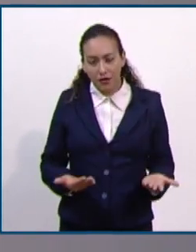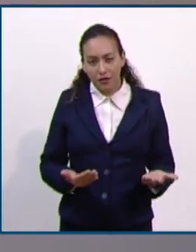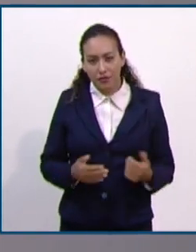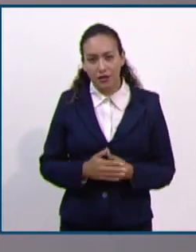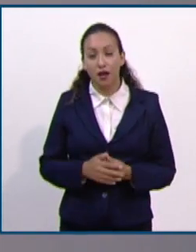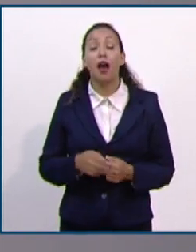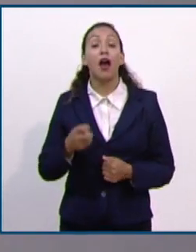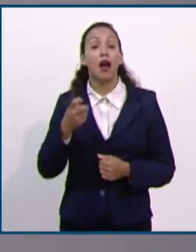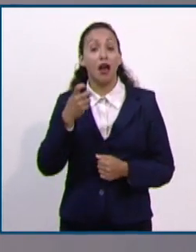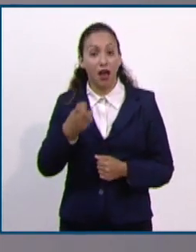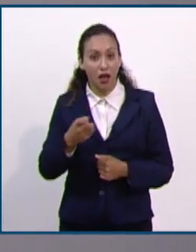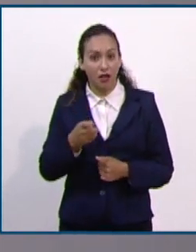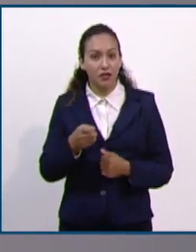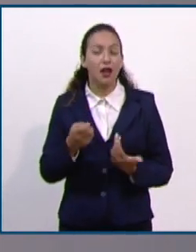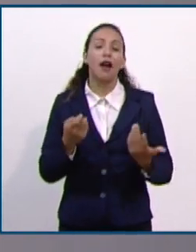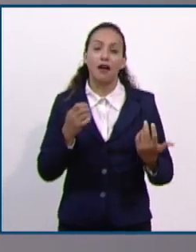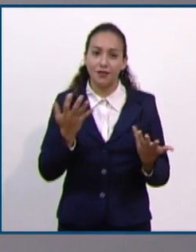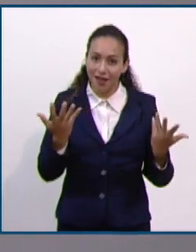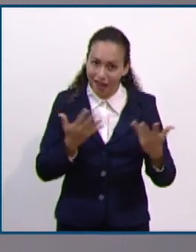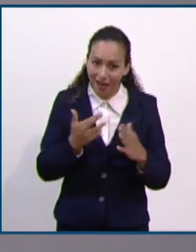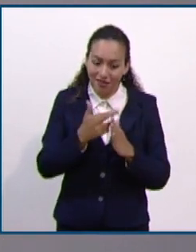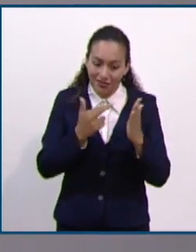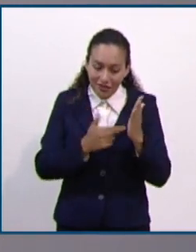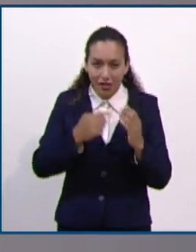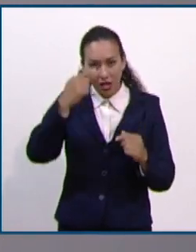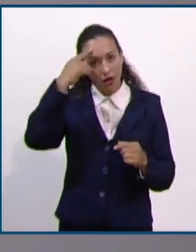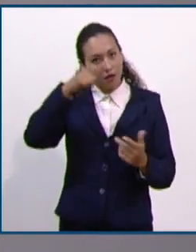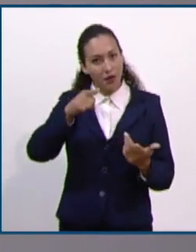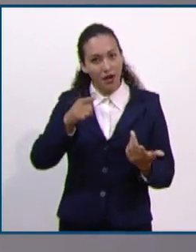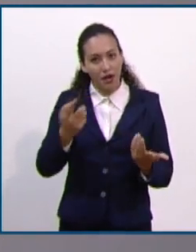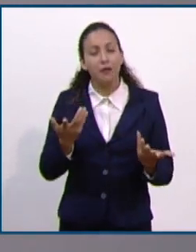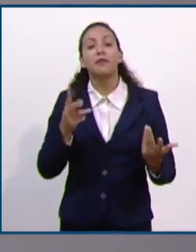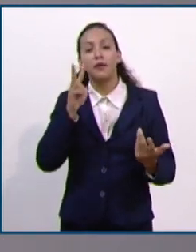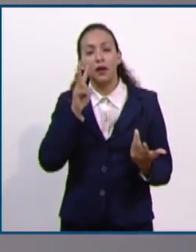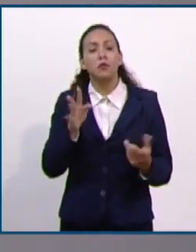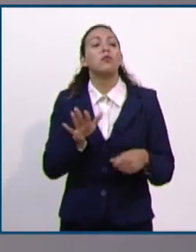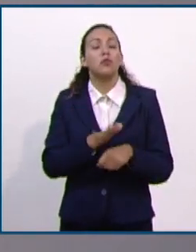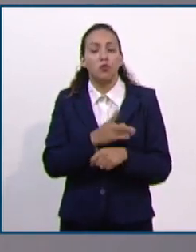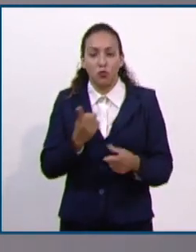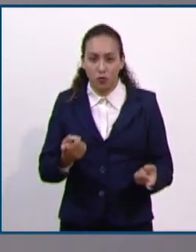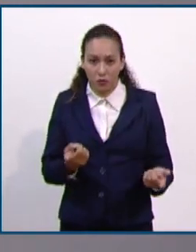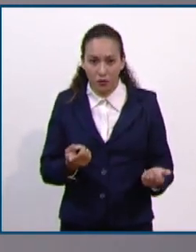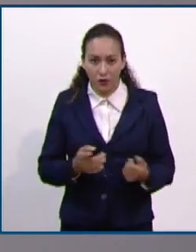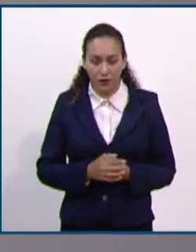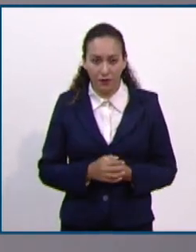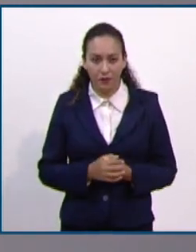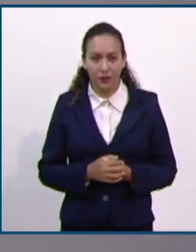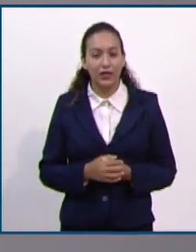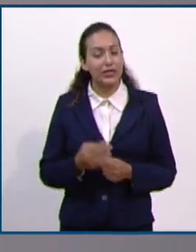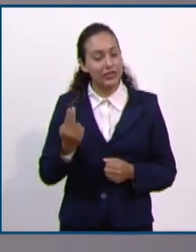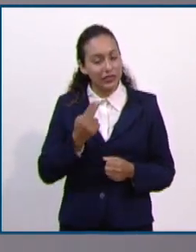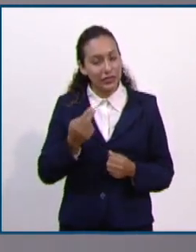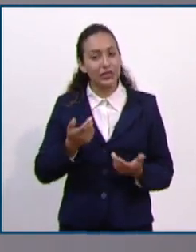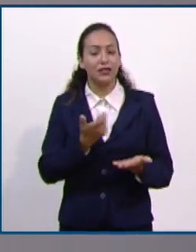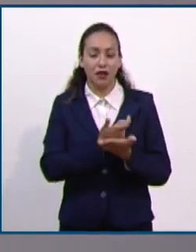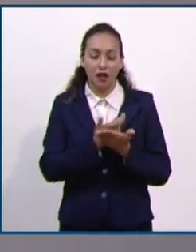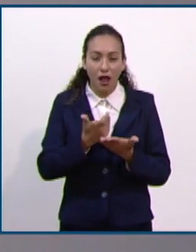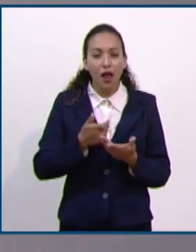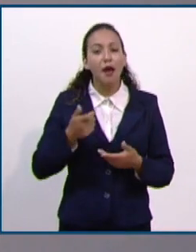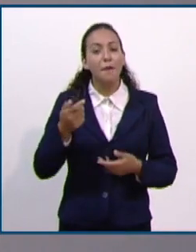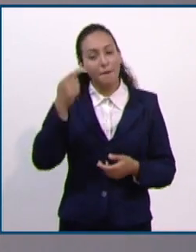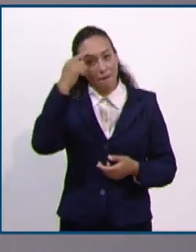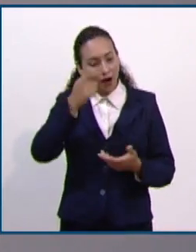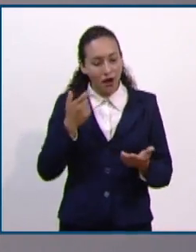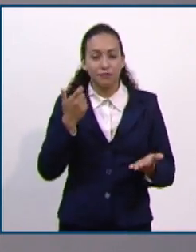son dictadas medidas cautelares para que, entre otras cosas, se asegure la prestación del servicio de seguridad